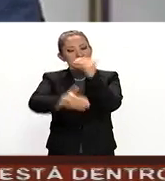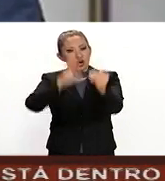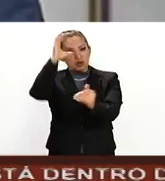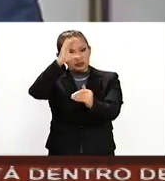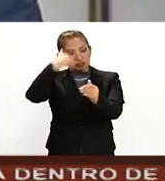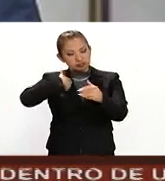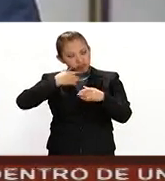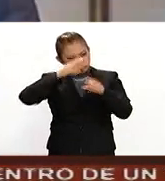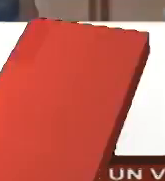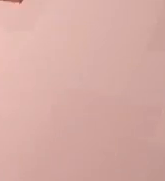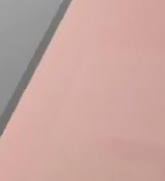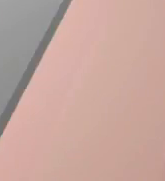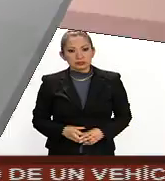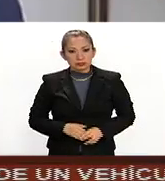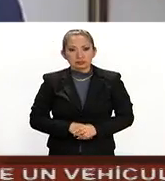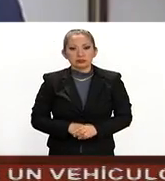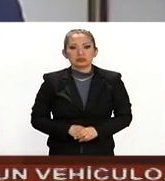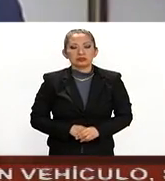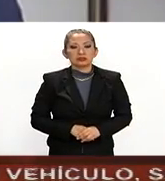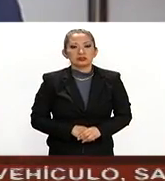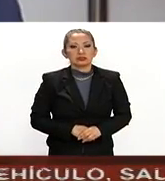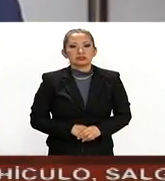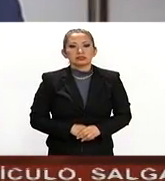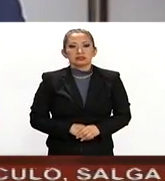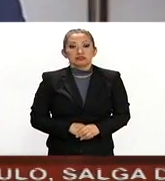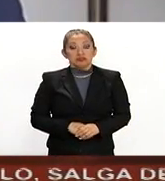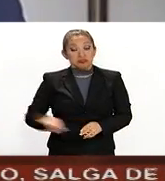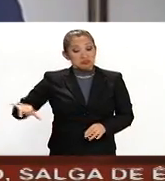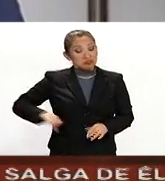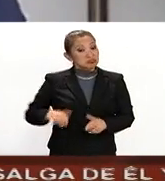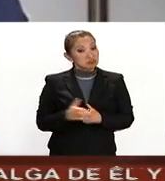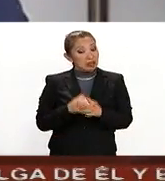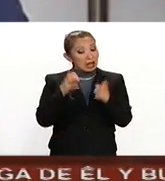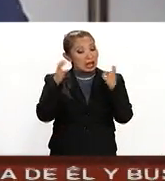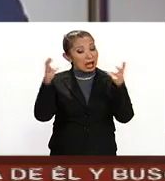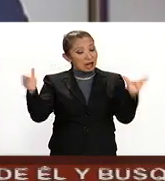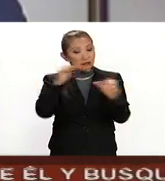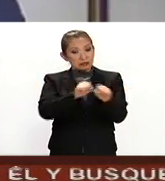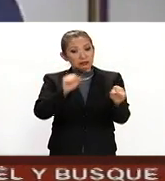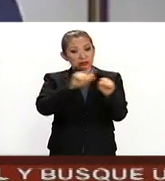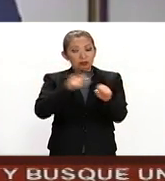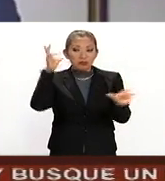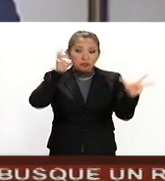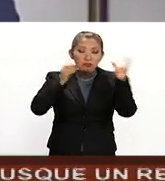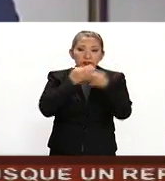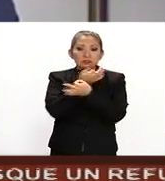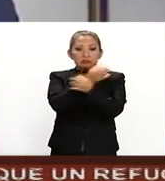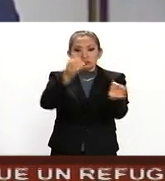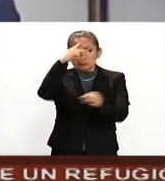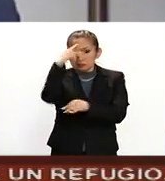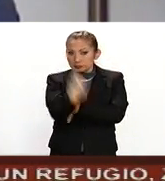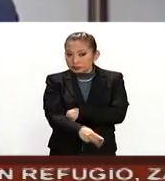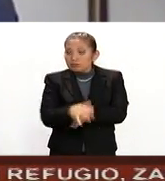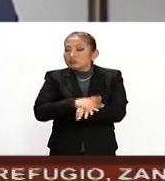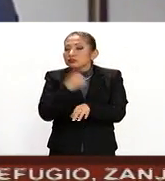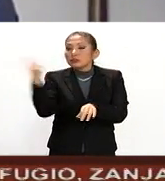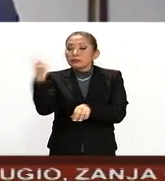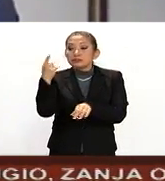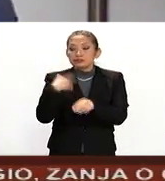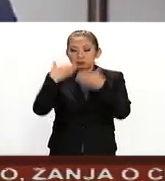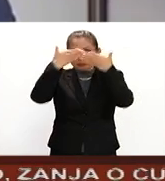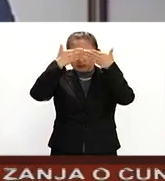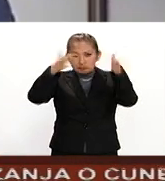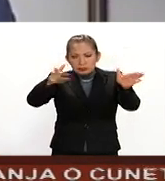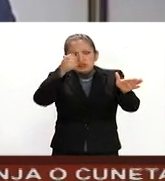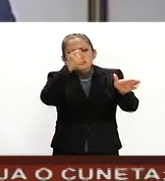cultura cívica. Es de gran interés para nuestra sociedad y para la radiodifusión pública de México, porque se abre una ventana a